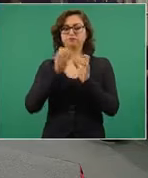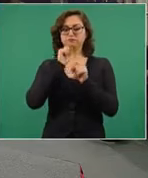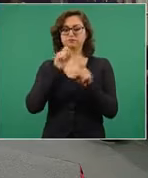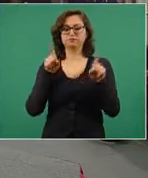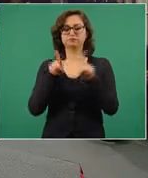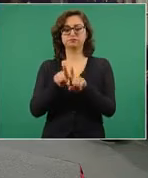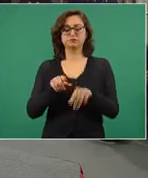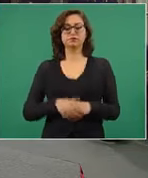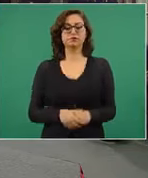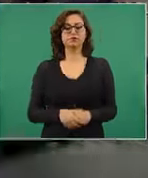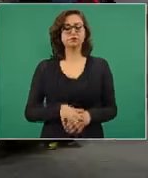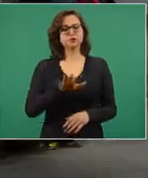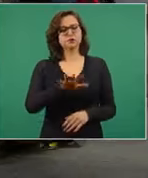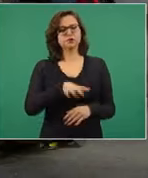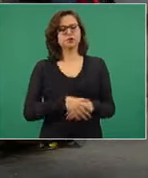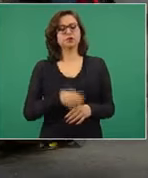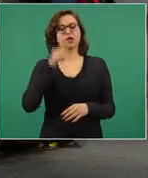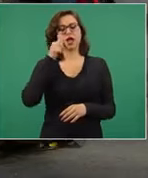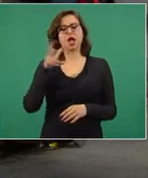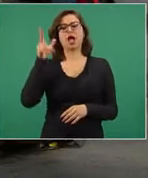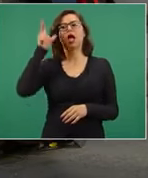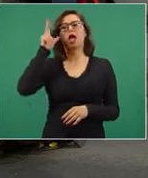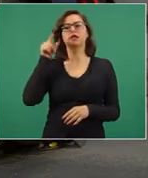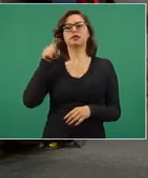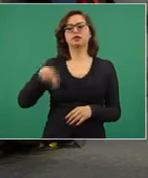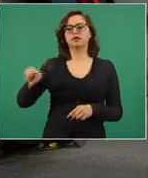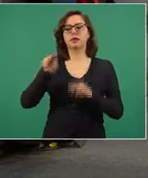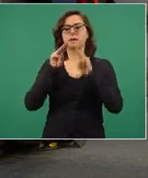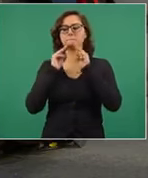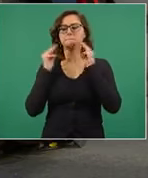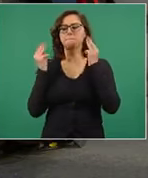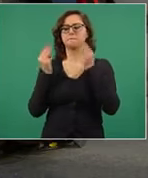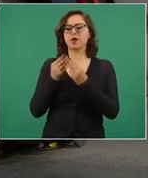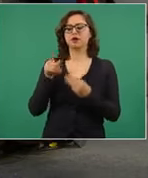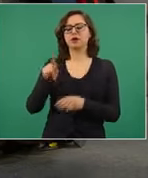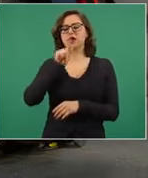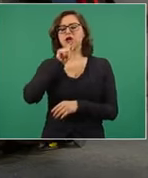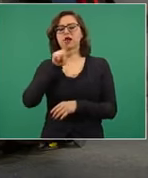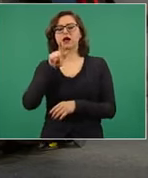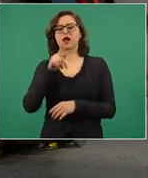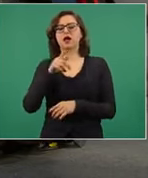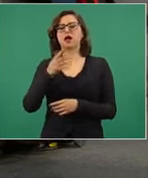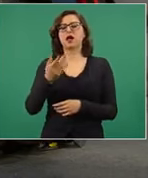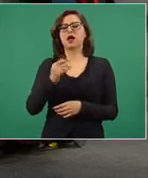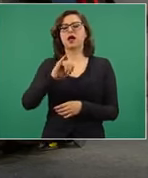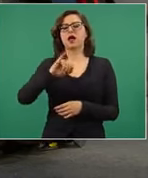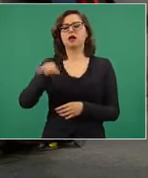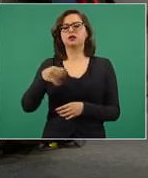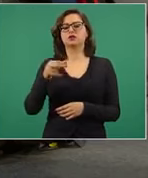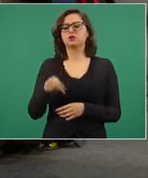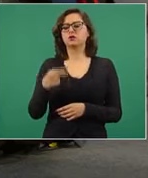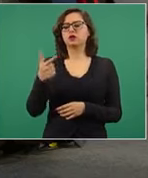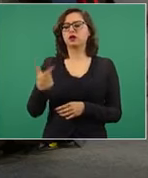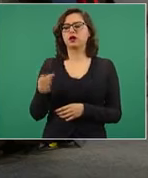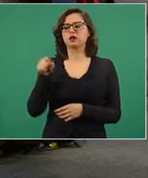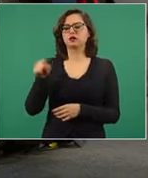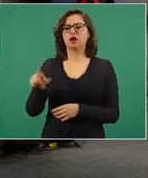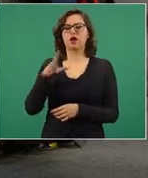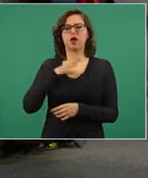General, antier el Cártel Jalisco Nueva Generación utilizó drones contra la policía de Michoacán. ¿Le preocupa a las Fuerzas